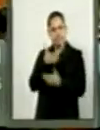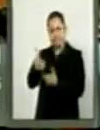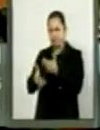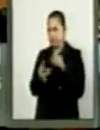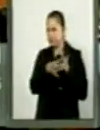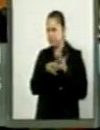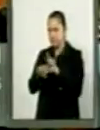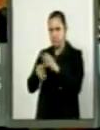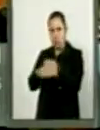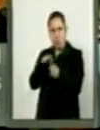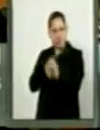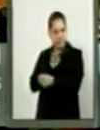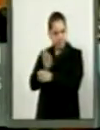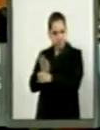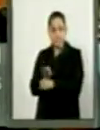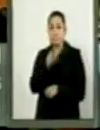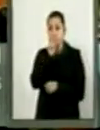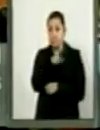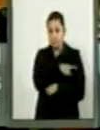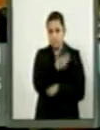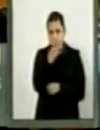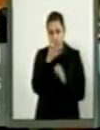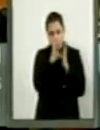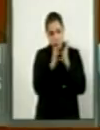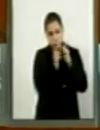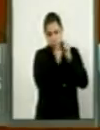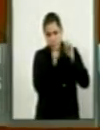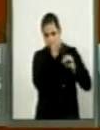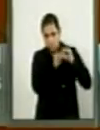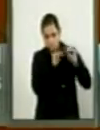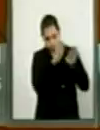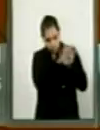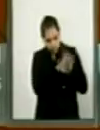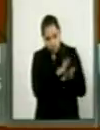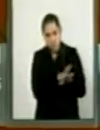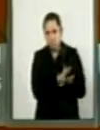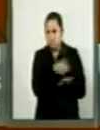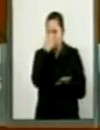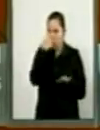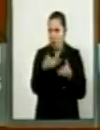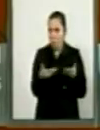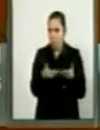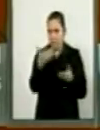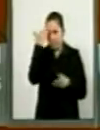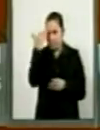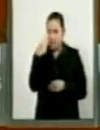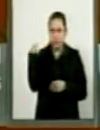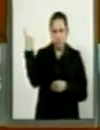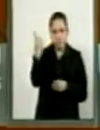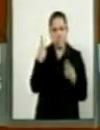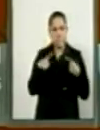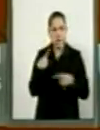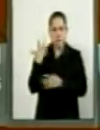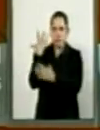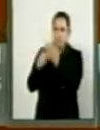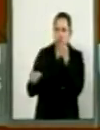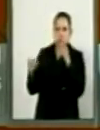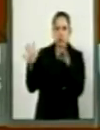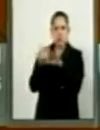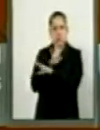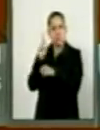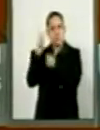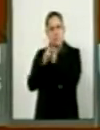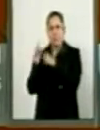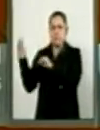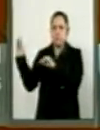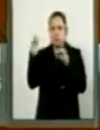enmienda constitucional, construida para hacer frente a la actual crisis de refugiados que lacera a nivel mundial y que representa